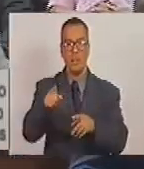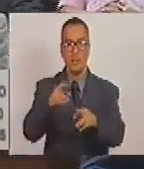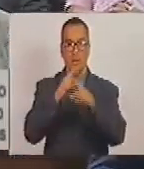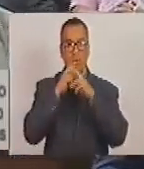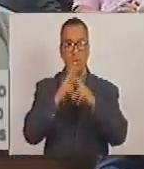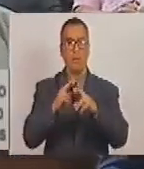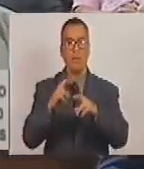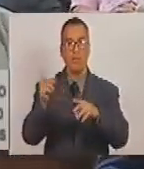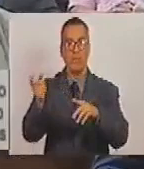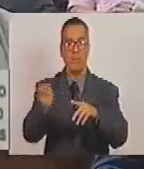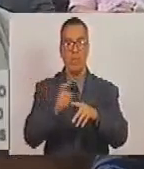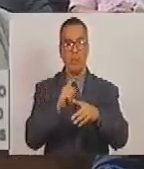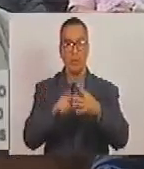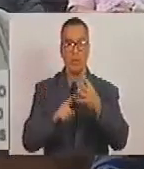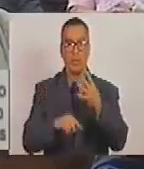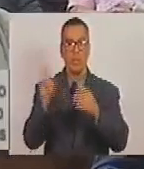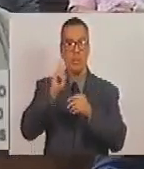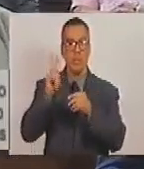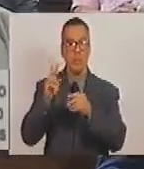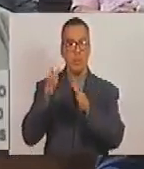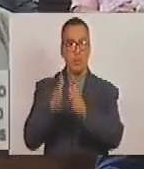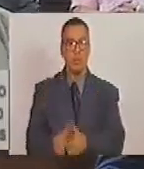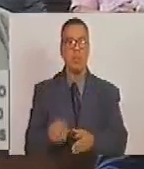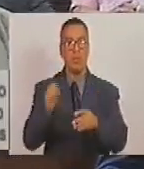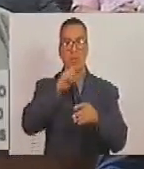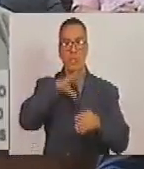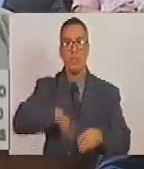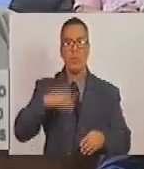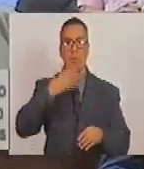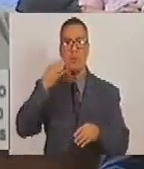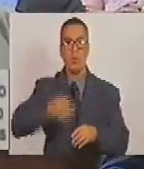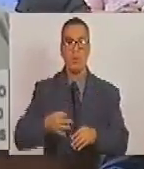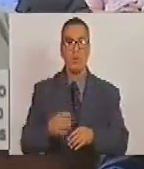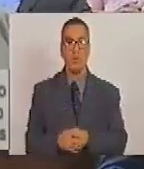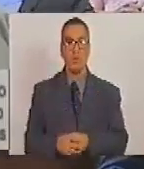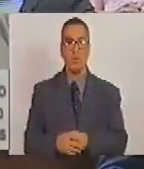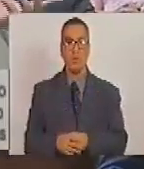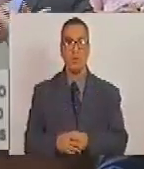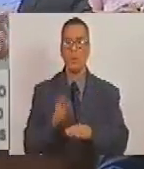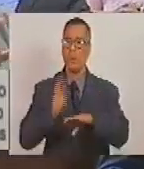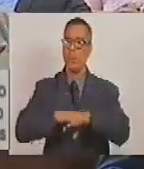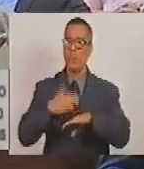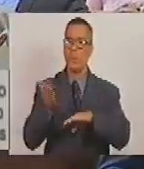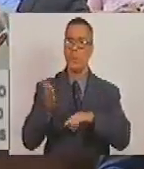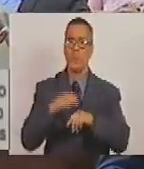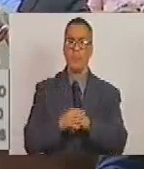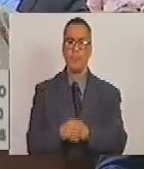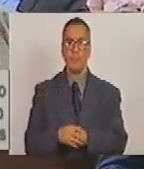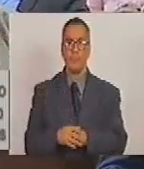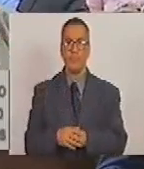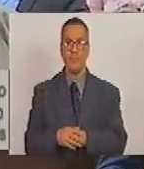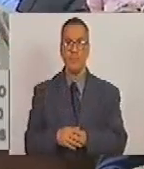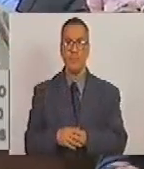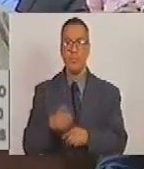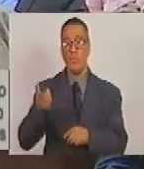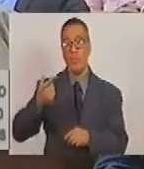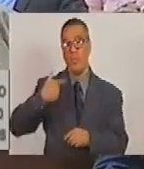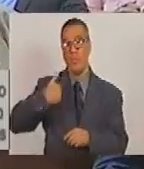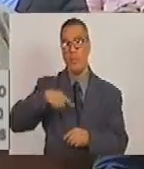respuesta característica de la sociedad venezolana ante la historia real. Porque